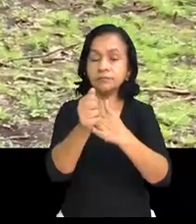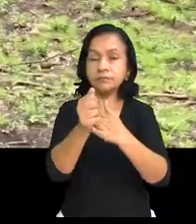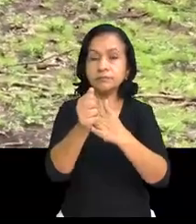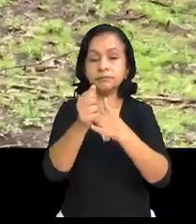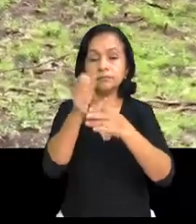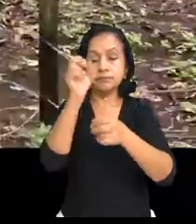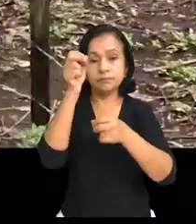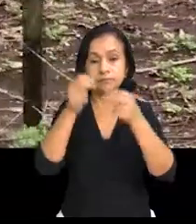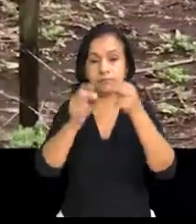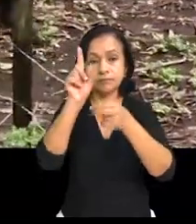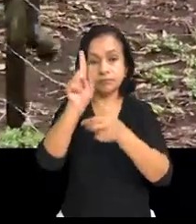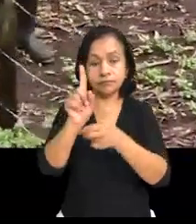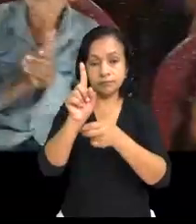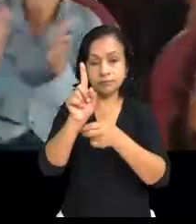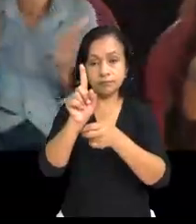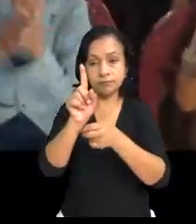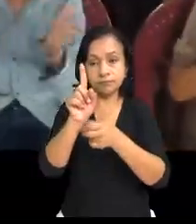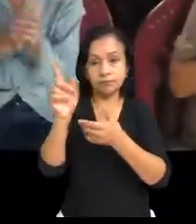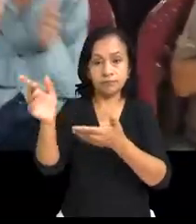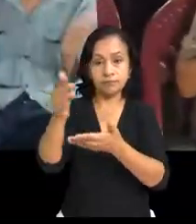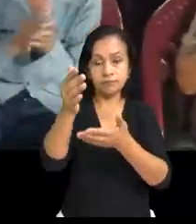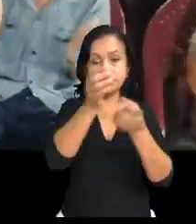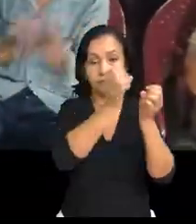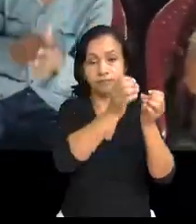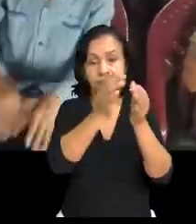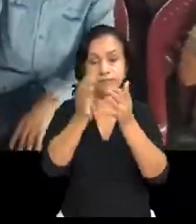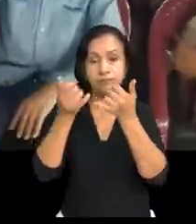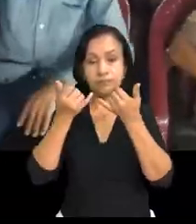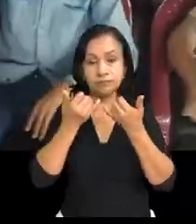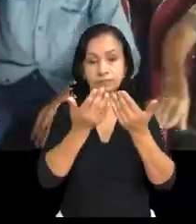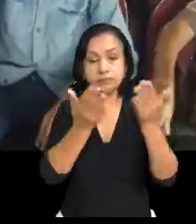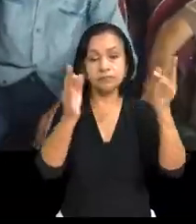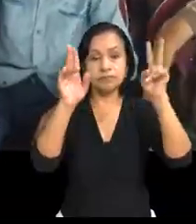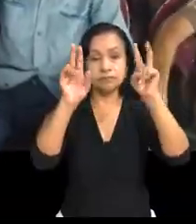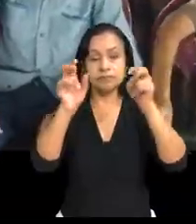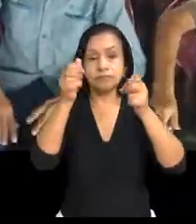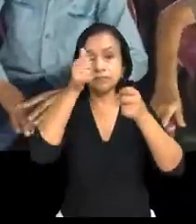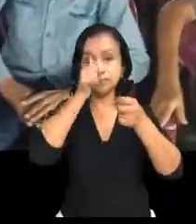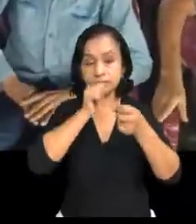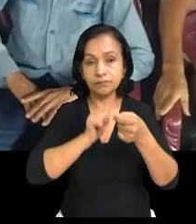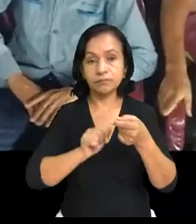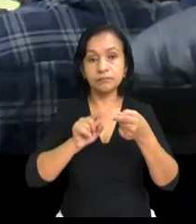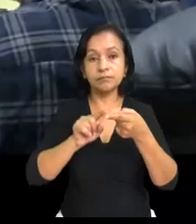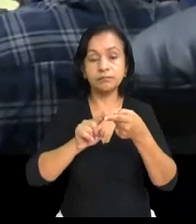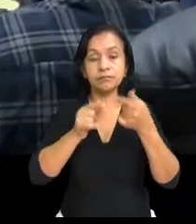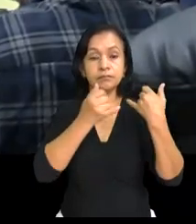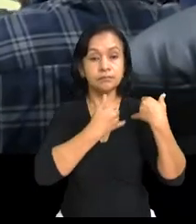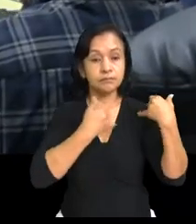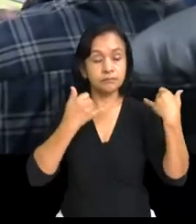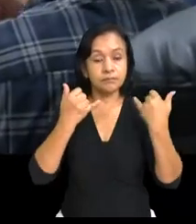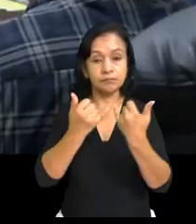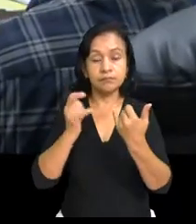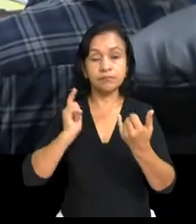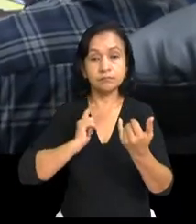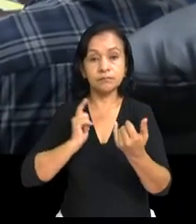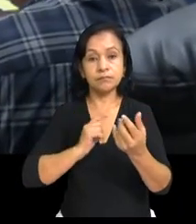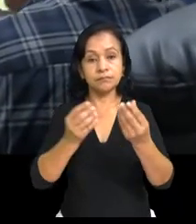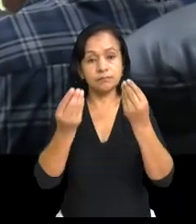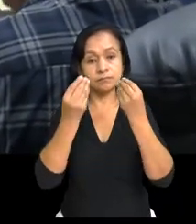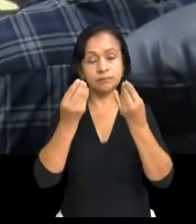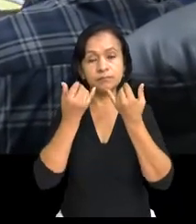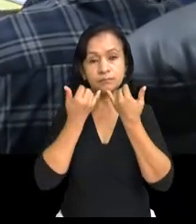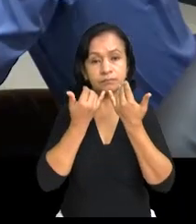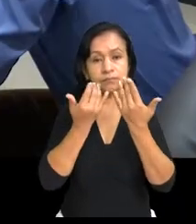primera línea va encaminada a la recopilación y ordenamiento de la información sobre el tema del agua, ya que en estas instituciones existe mucha